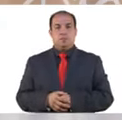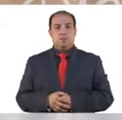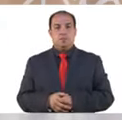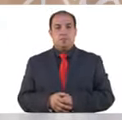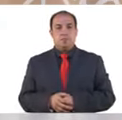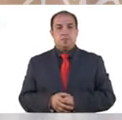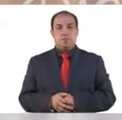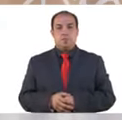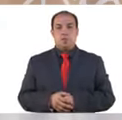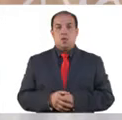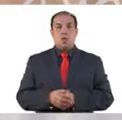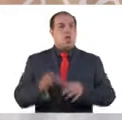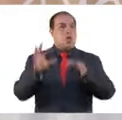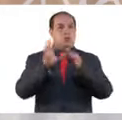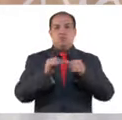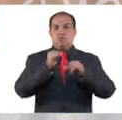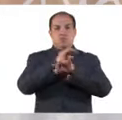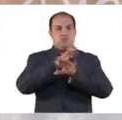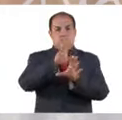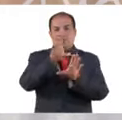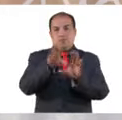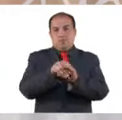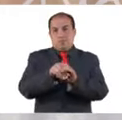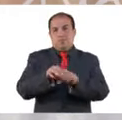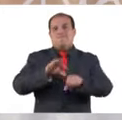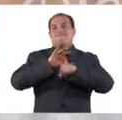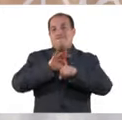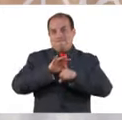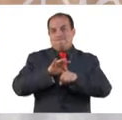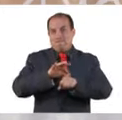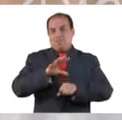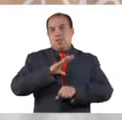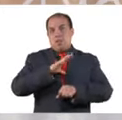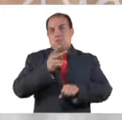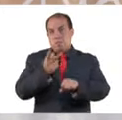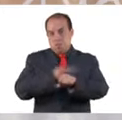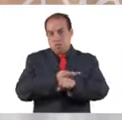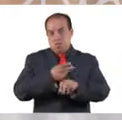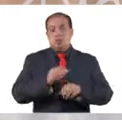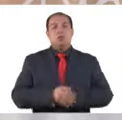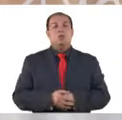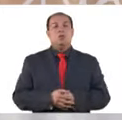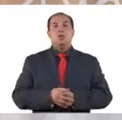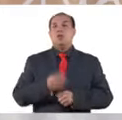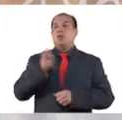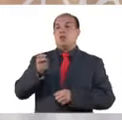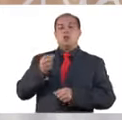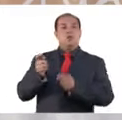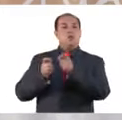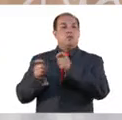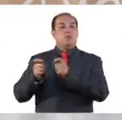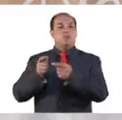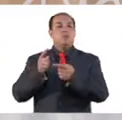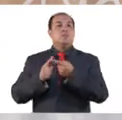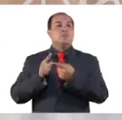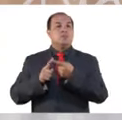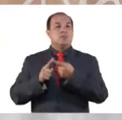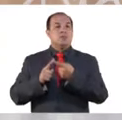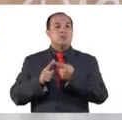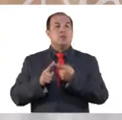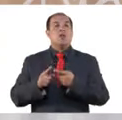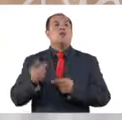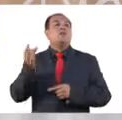puso completamente lo que realmente había ocurrido. Eso lo está llevando la Fiscalía General de la República. Y la Fiscalía